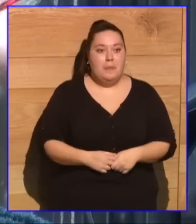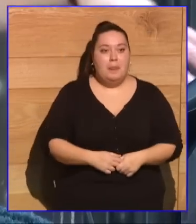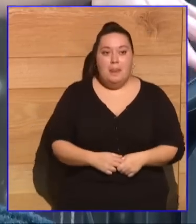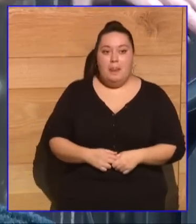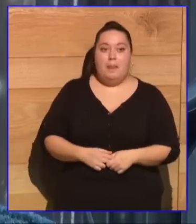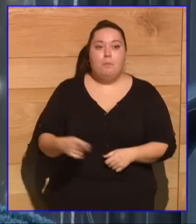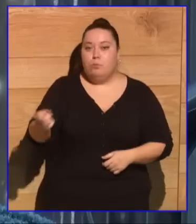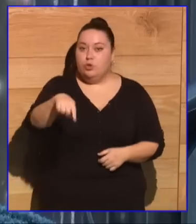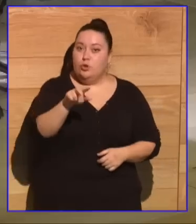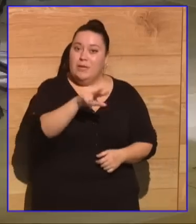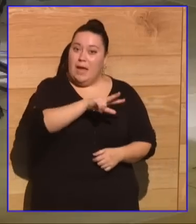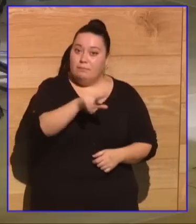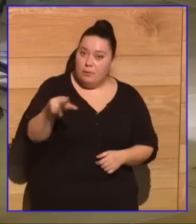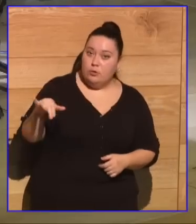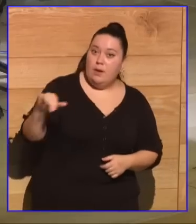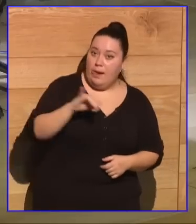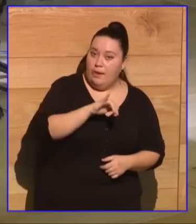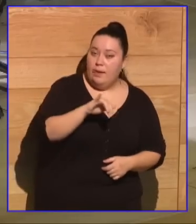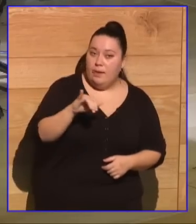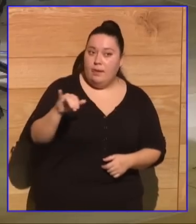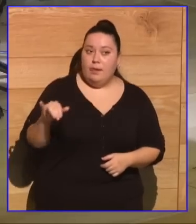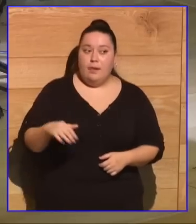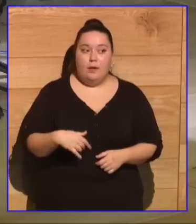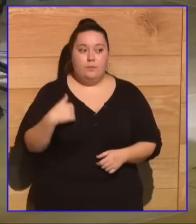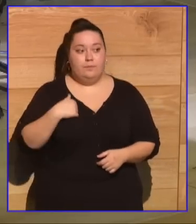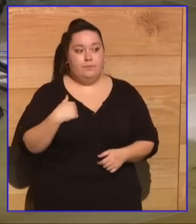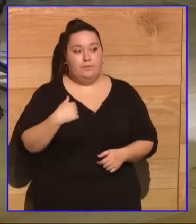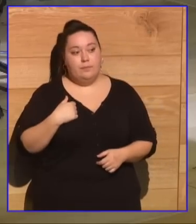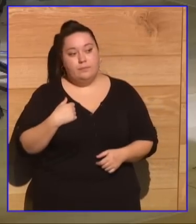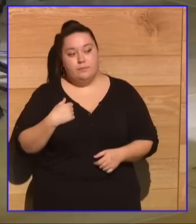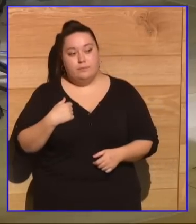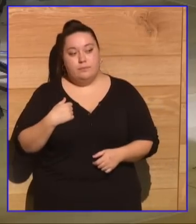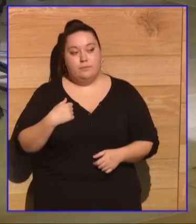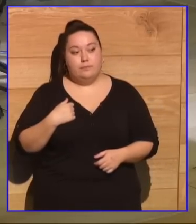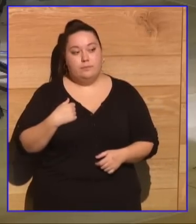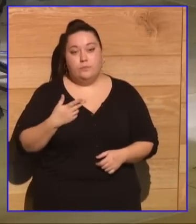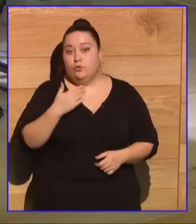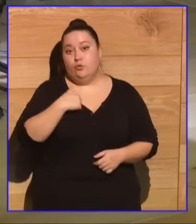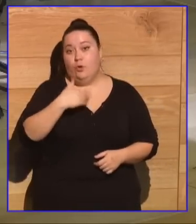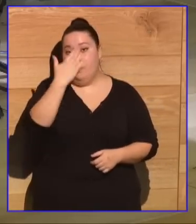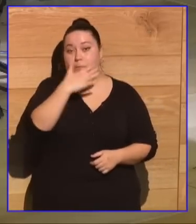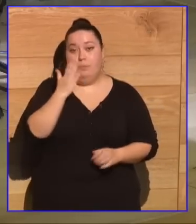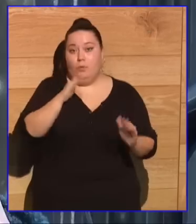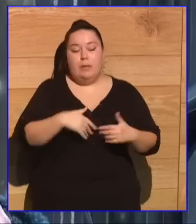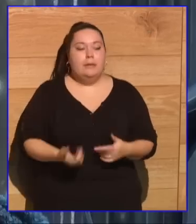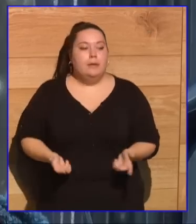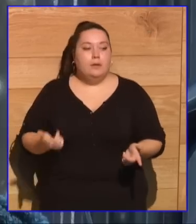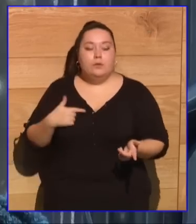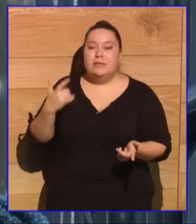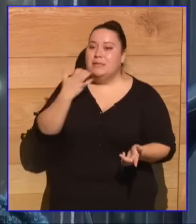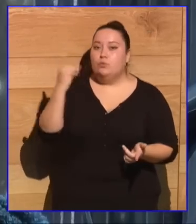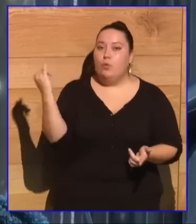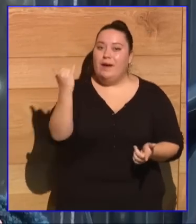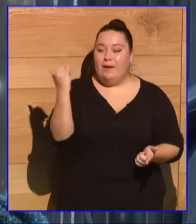lado. Vosotros tenéis hermanos, ¿verdad? Todos, ¿no? Sí. Claro, yo al ser huérfano. Si tú eres el jefe de Pink Floyd y eres